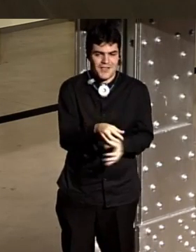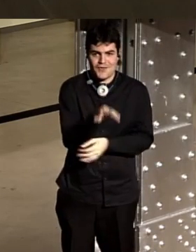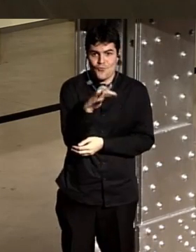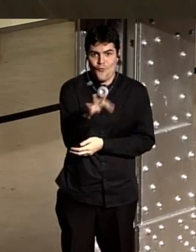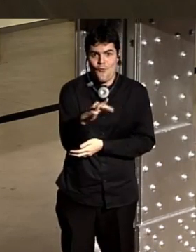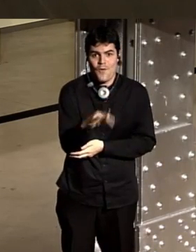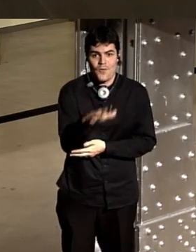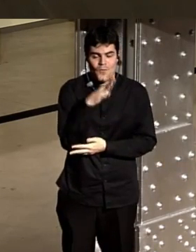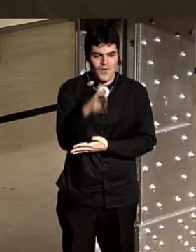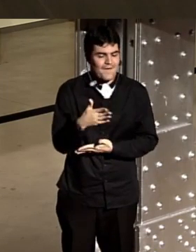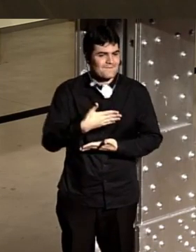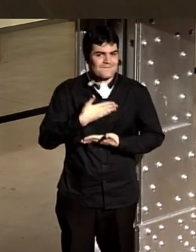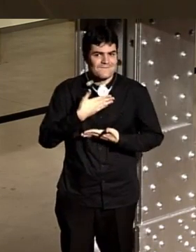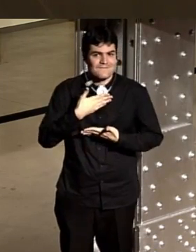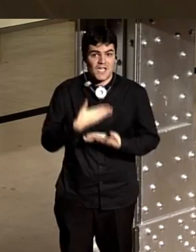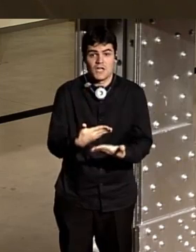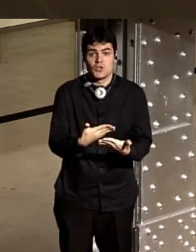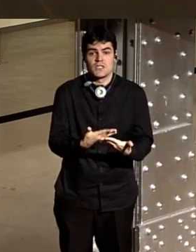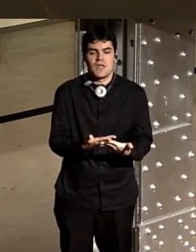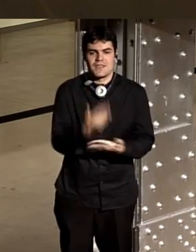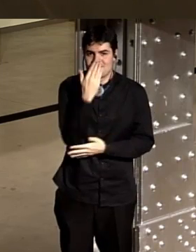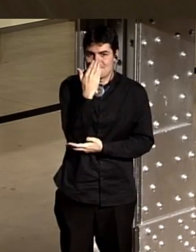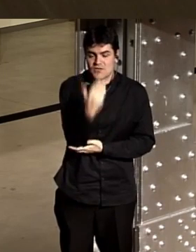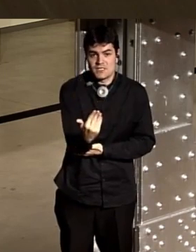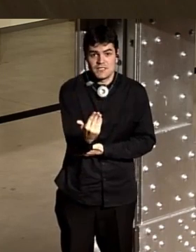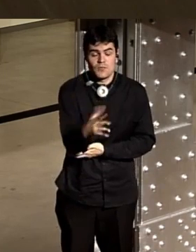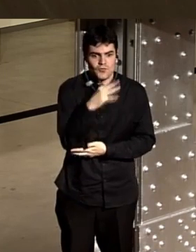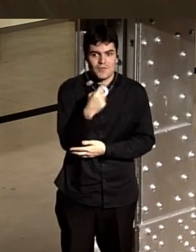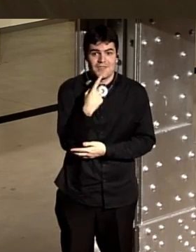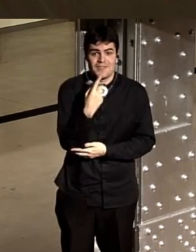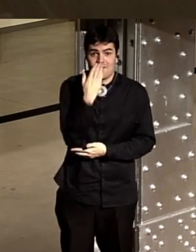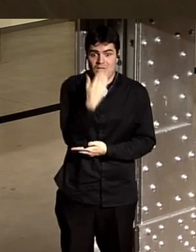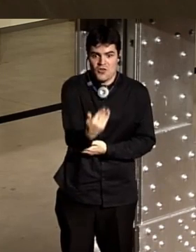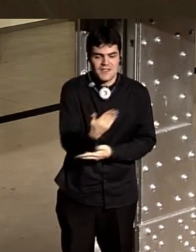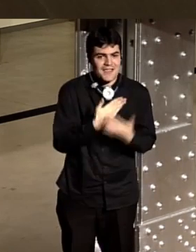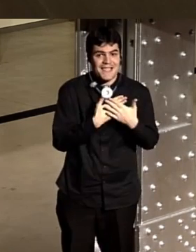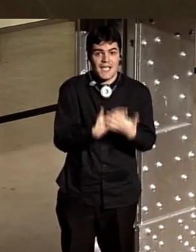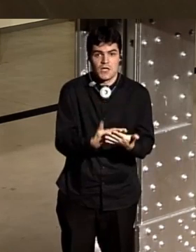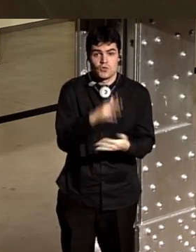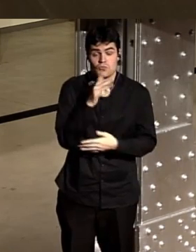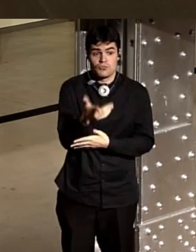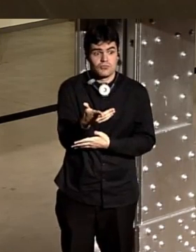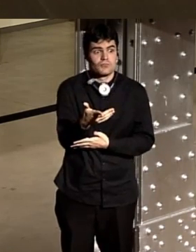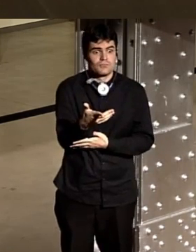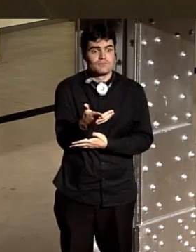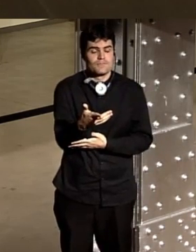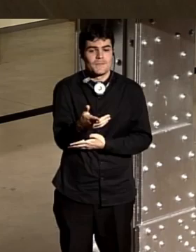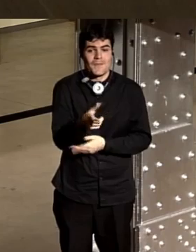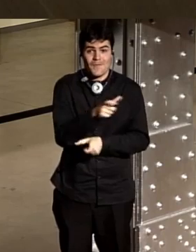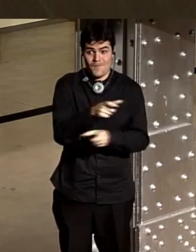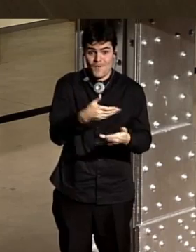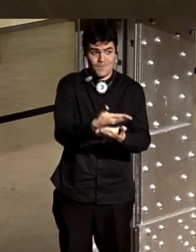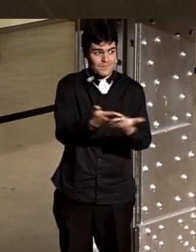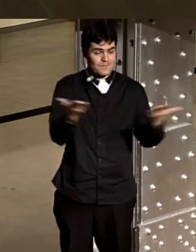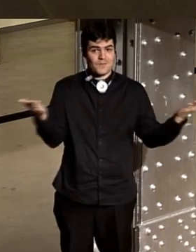de una generosidad y una honestidad. Por eso insistía antes en el tema de la honestidad, porque es generoso también, porque para que el público de